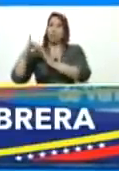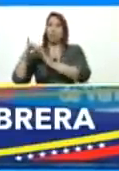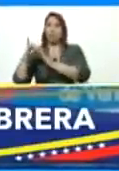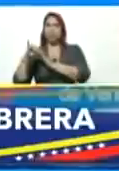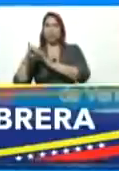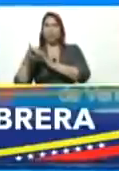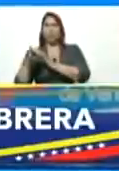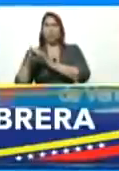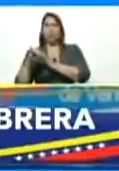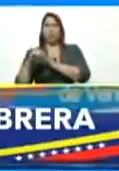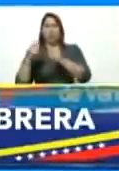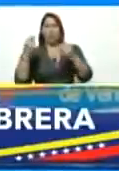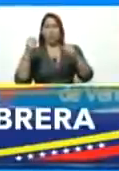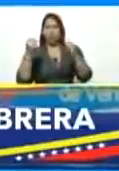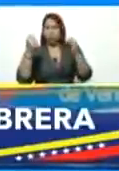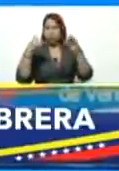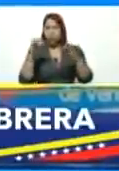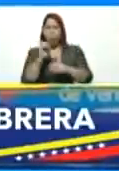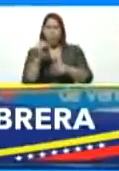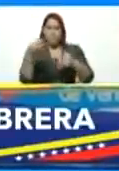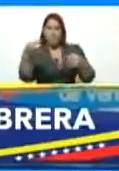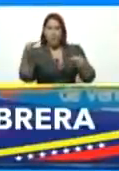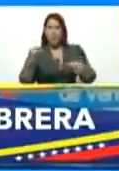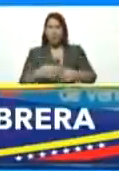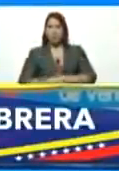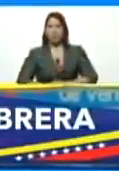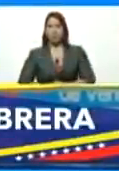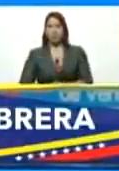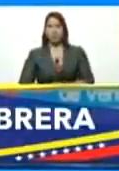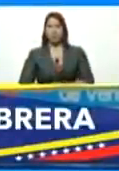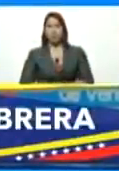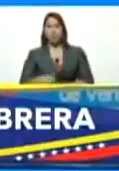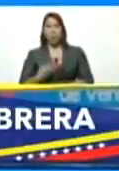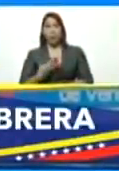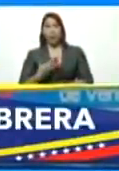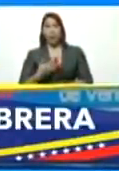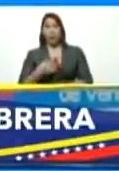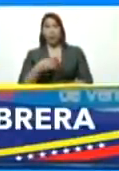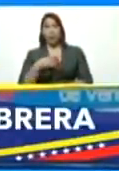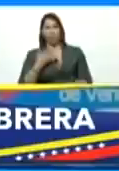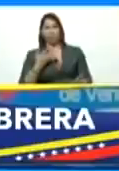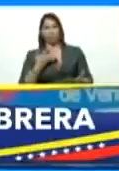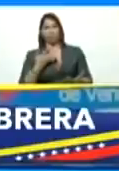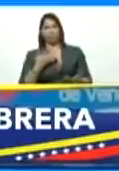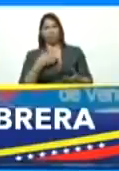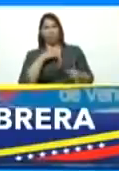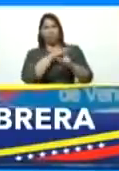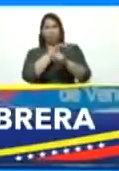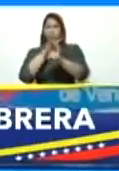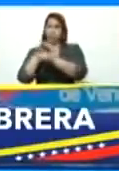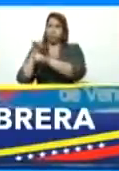o de los papeles que pueden engañar malandro fer